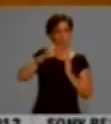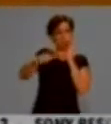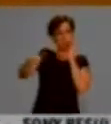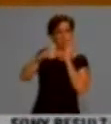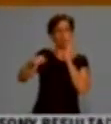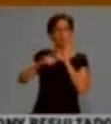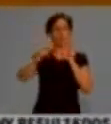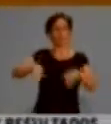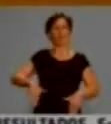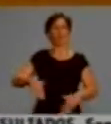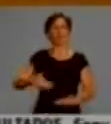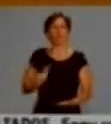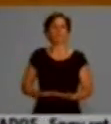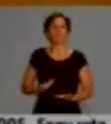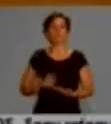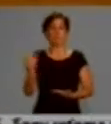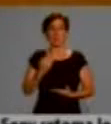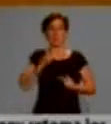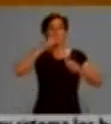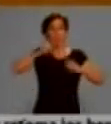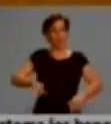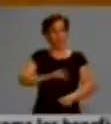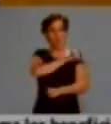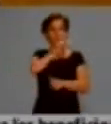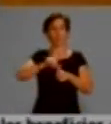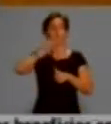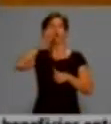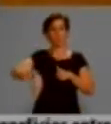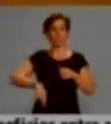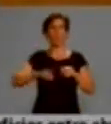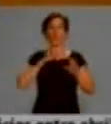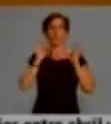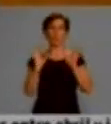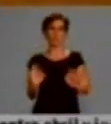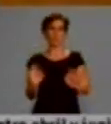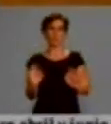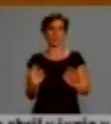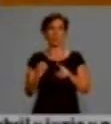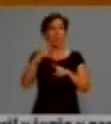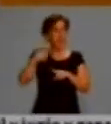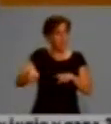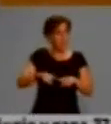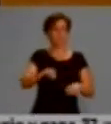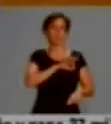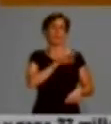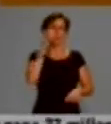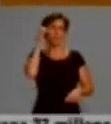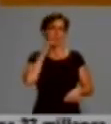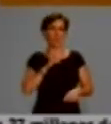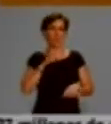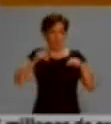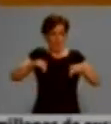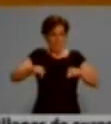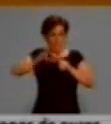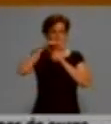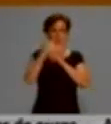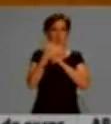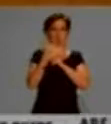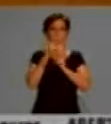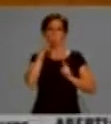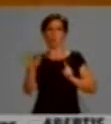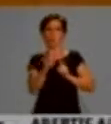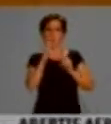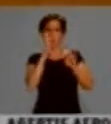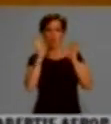la verdad de esta historia es justo como parece ser. Las cosas, señor Rajoy, son, en este caso, como parece que son.